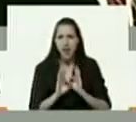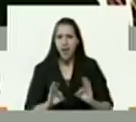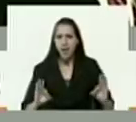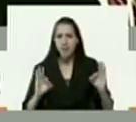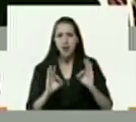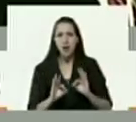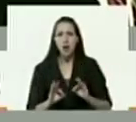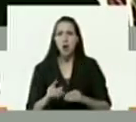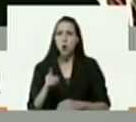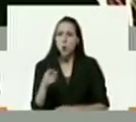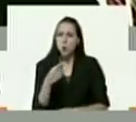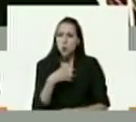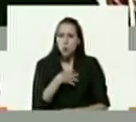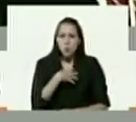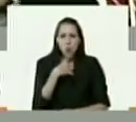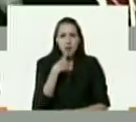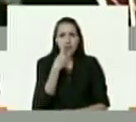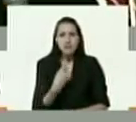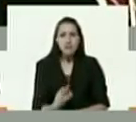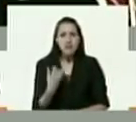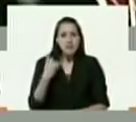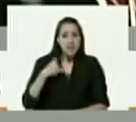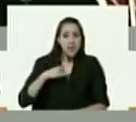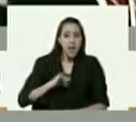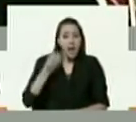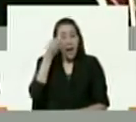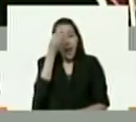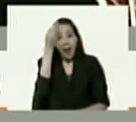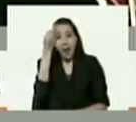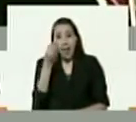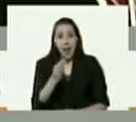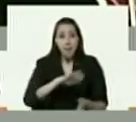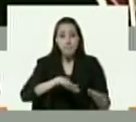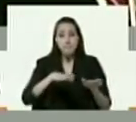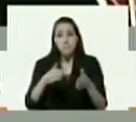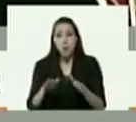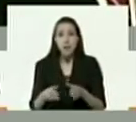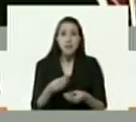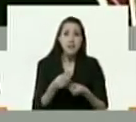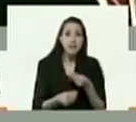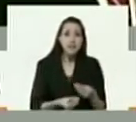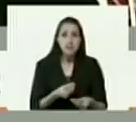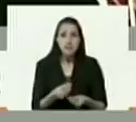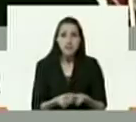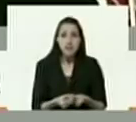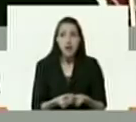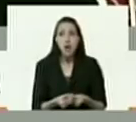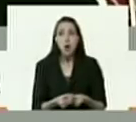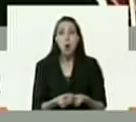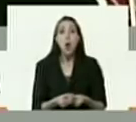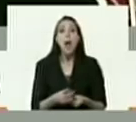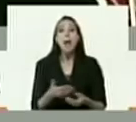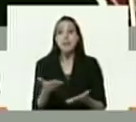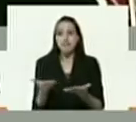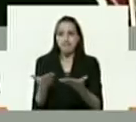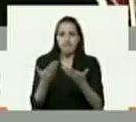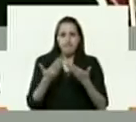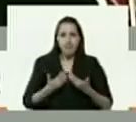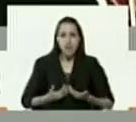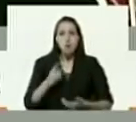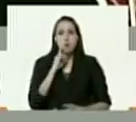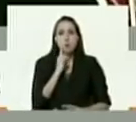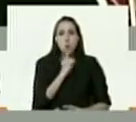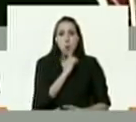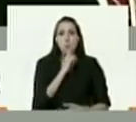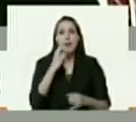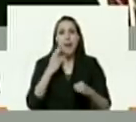que se presume que algunas de esas muertes pueden haber sido ejecuciones extrajudiciales. Dennos nombres y apellidos,